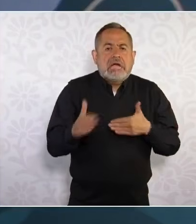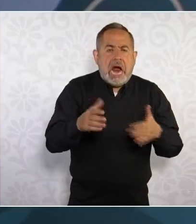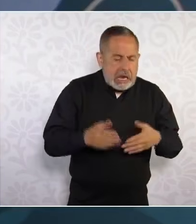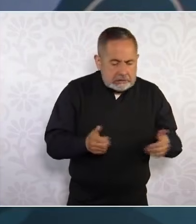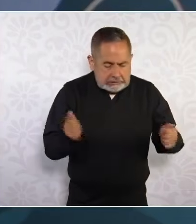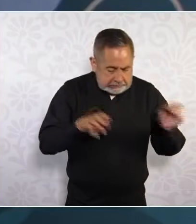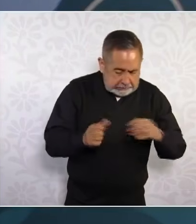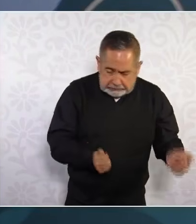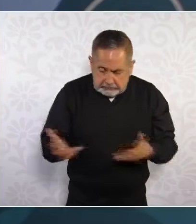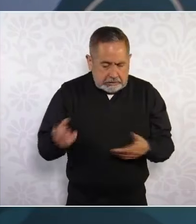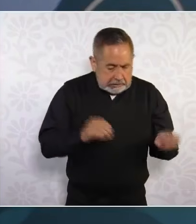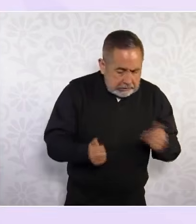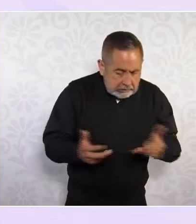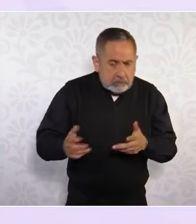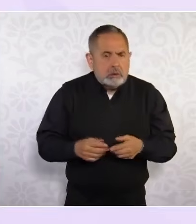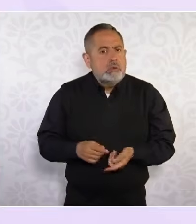alcanzan el salario mínimo.